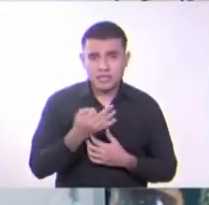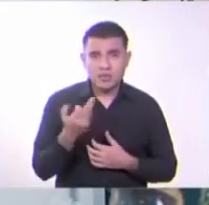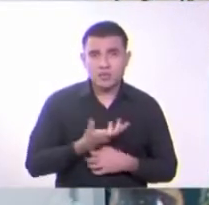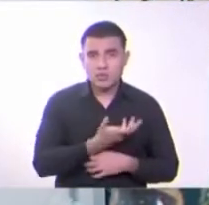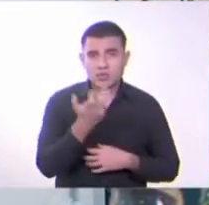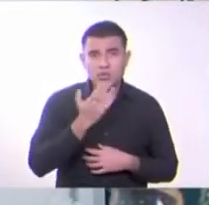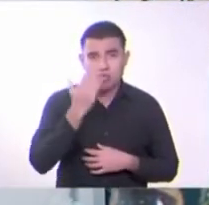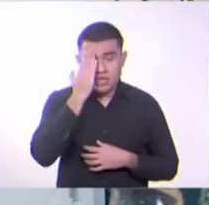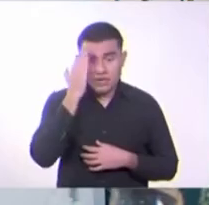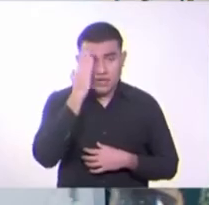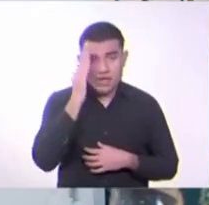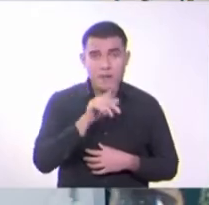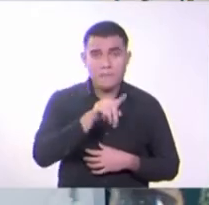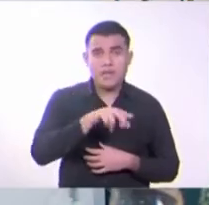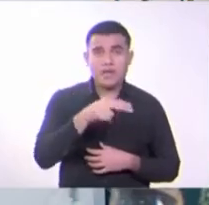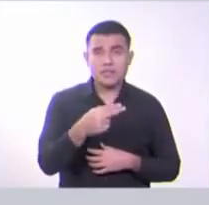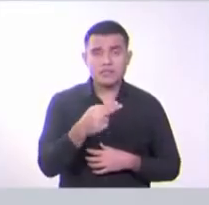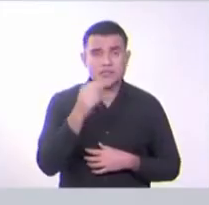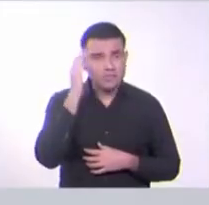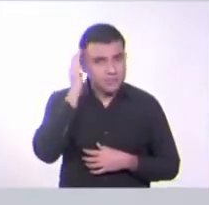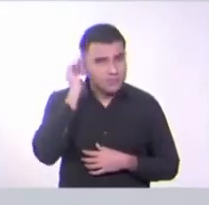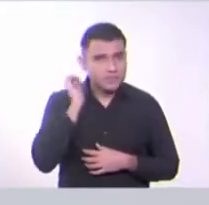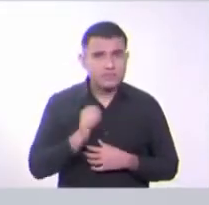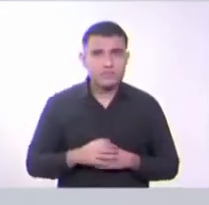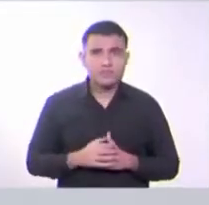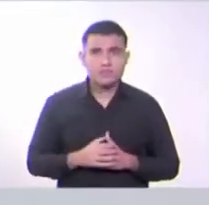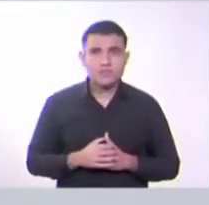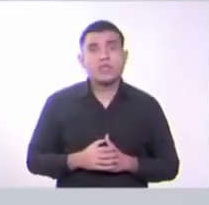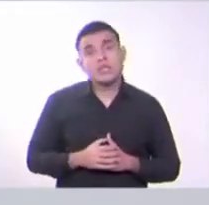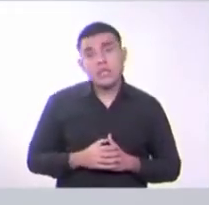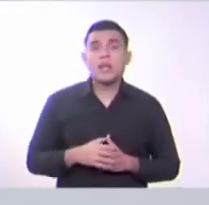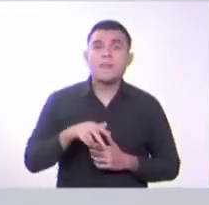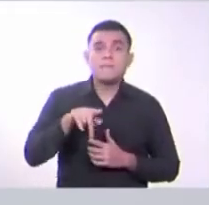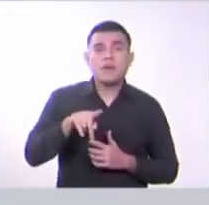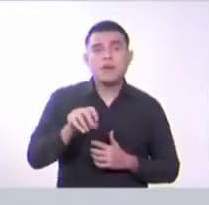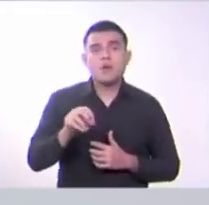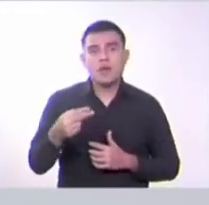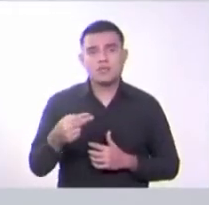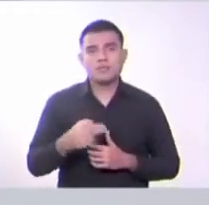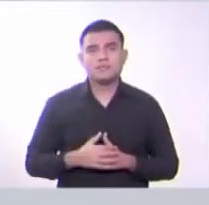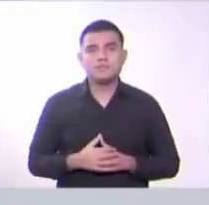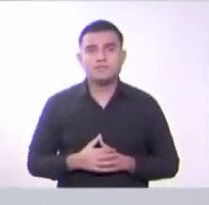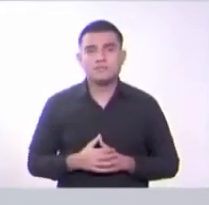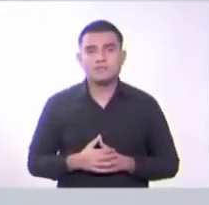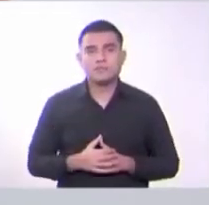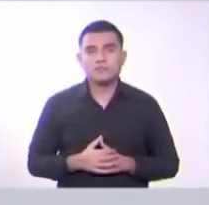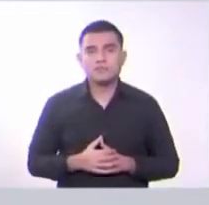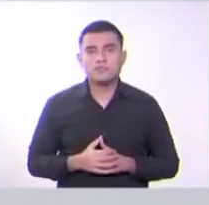el pH y el pOH.